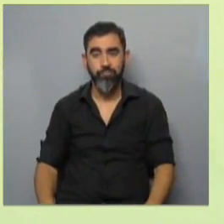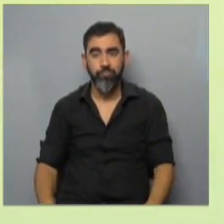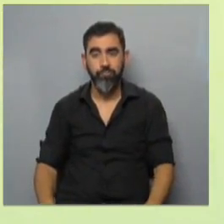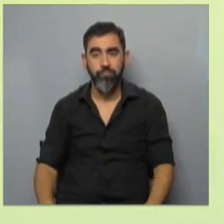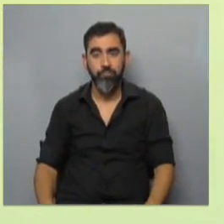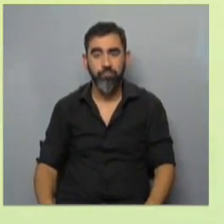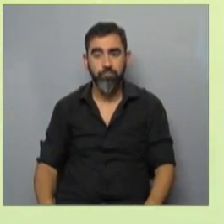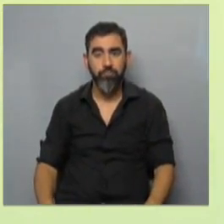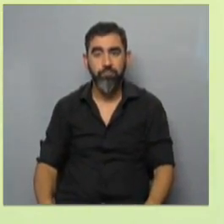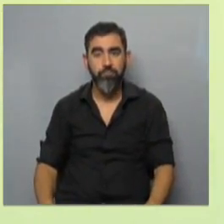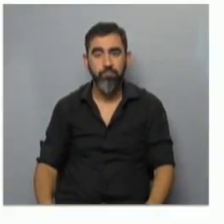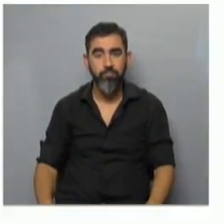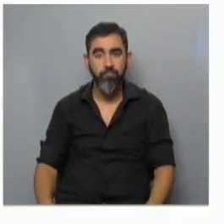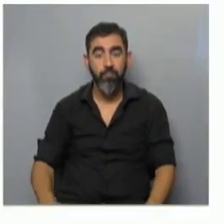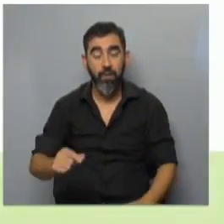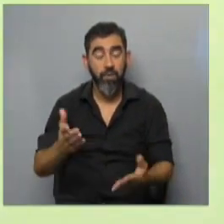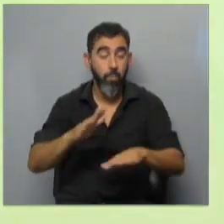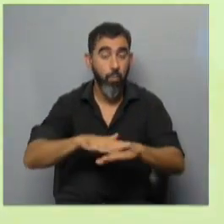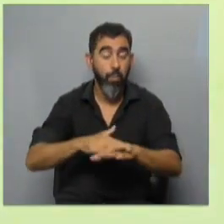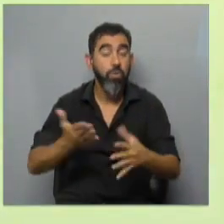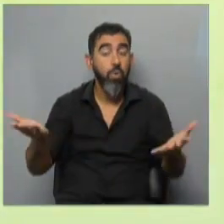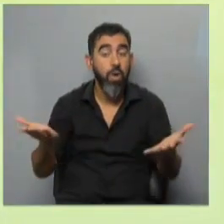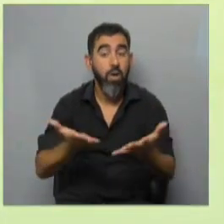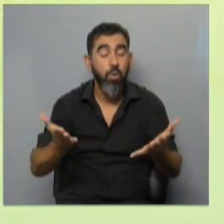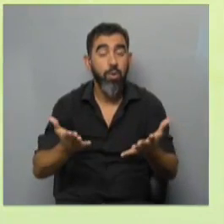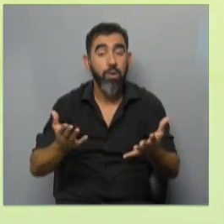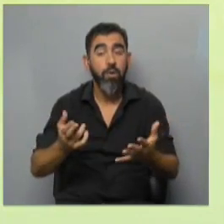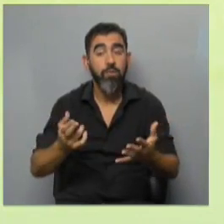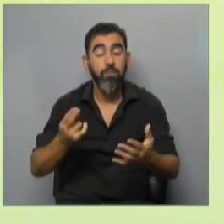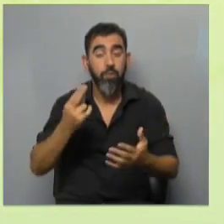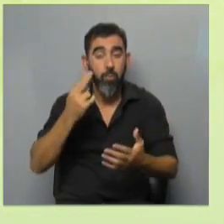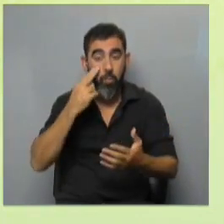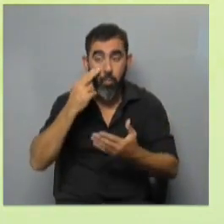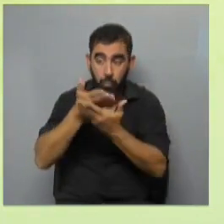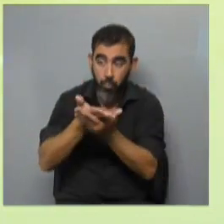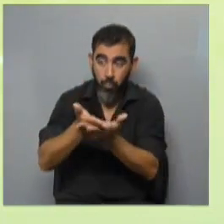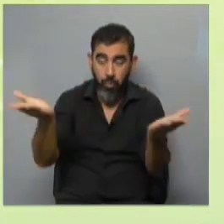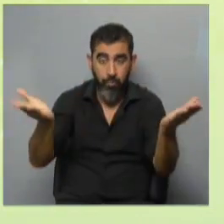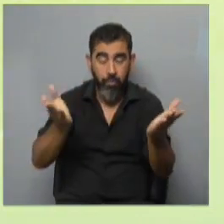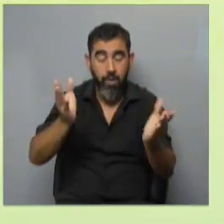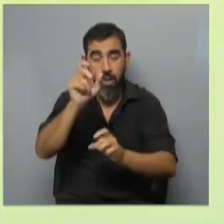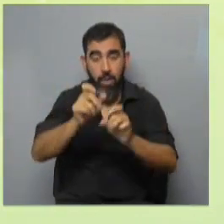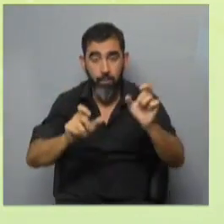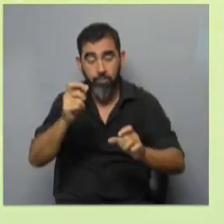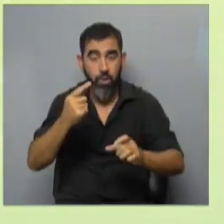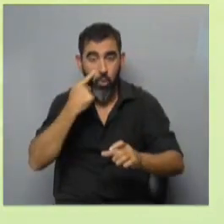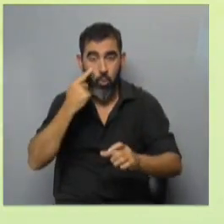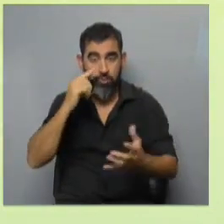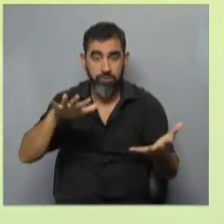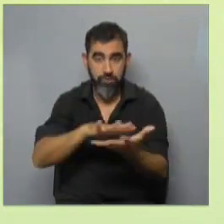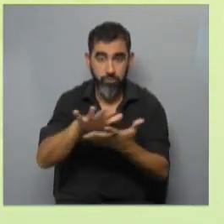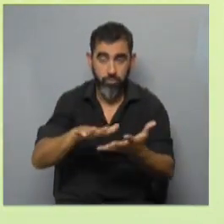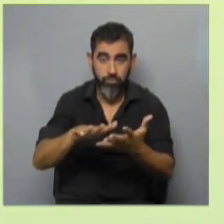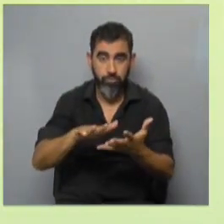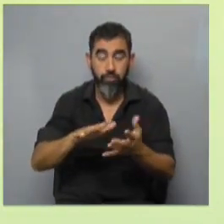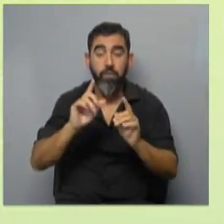bueno en esta etapa estamos poniendo el problema obviamente a la población a los vecinos y vecinas que obviamente se